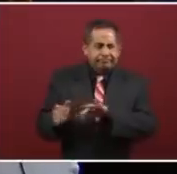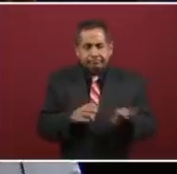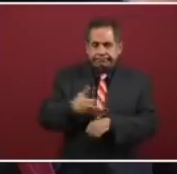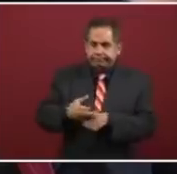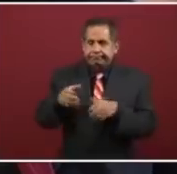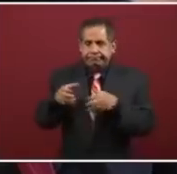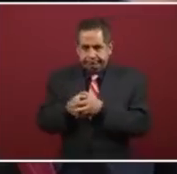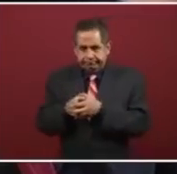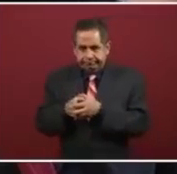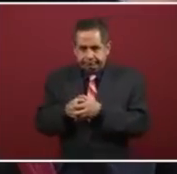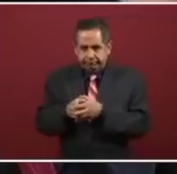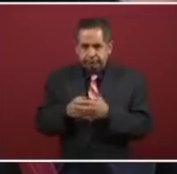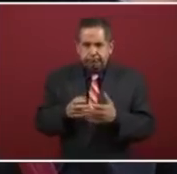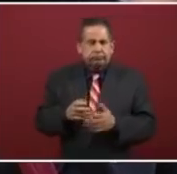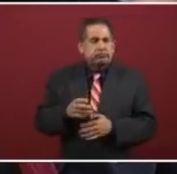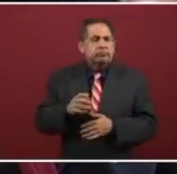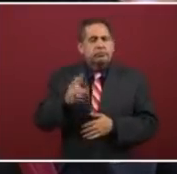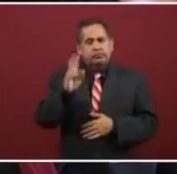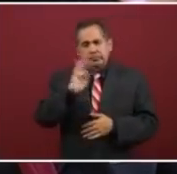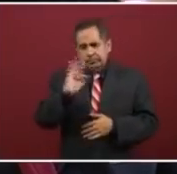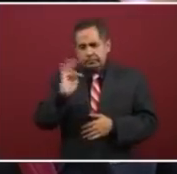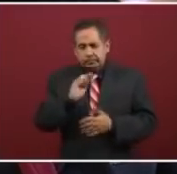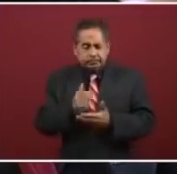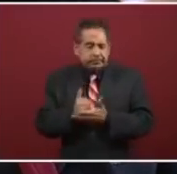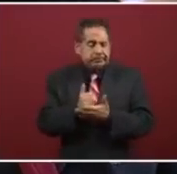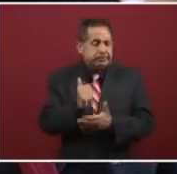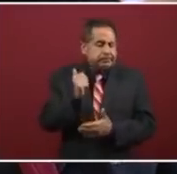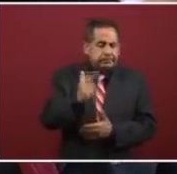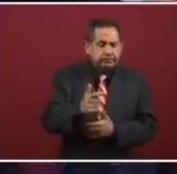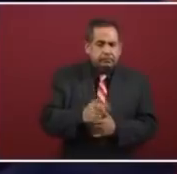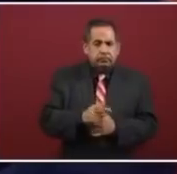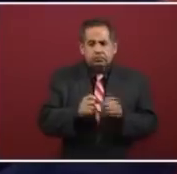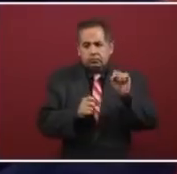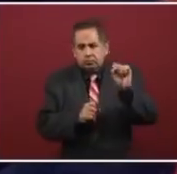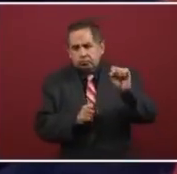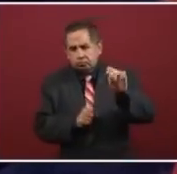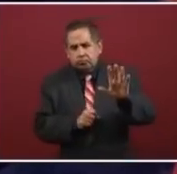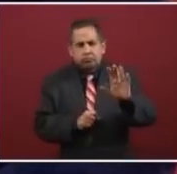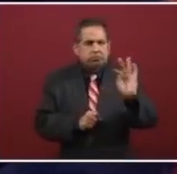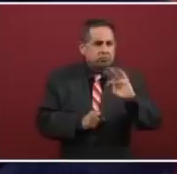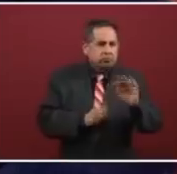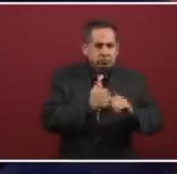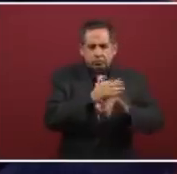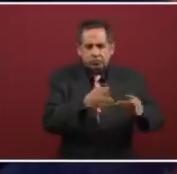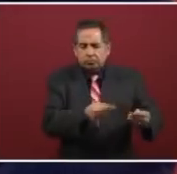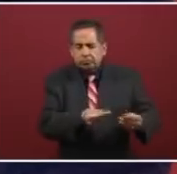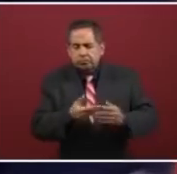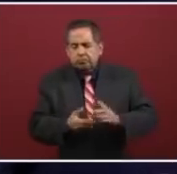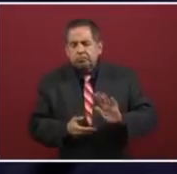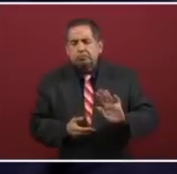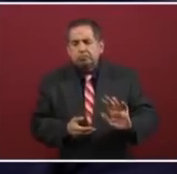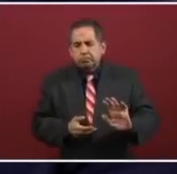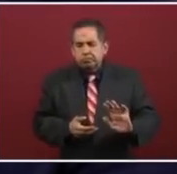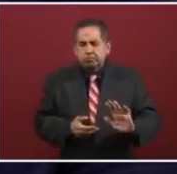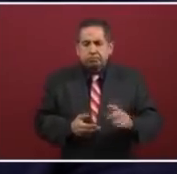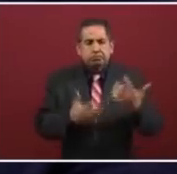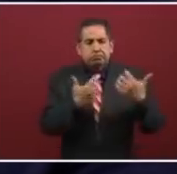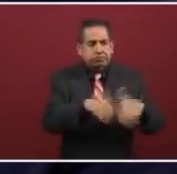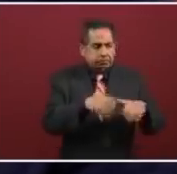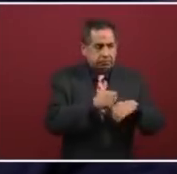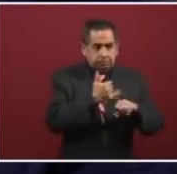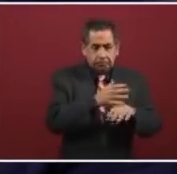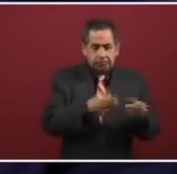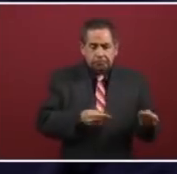gobierno. Que puede ser que ayuden los del sindicato si tienen información, que ayude la empresa si